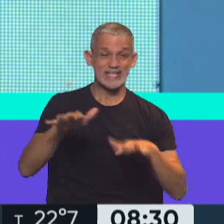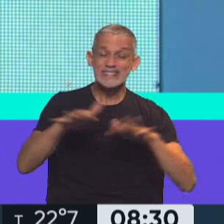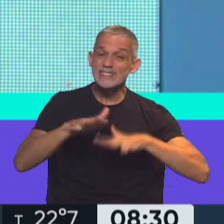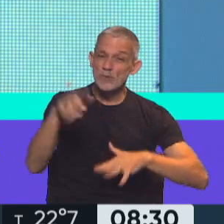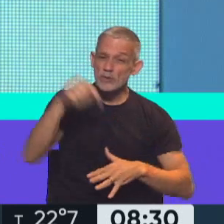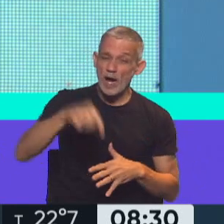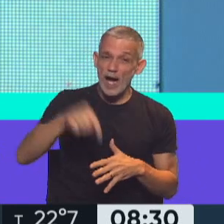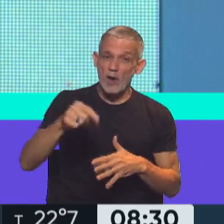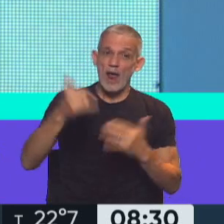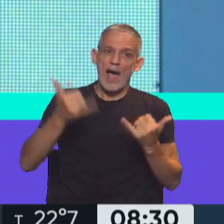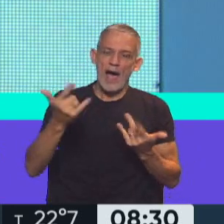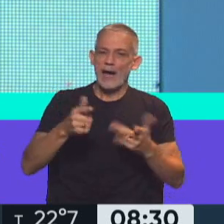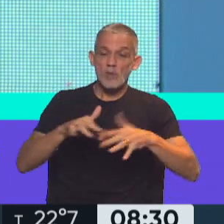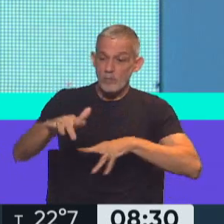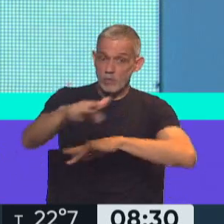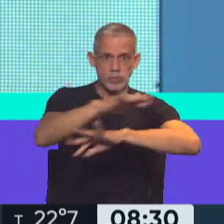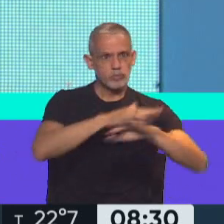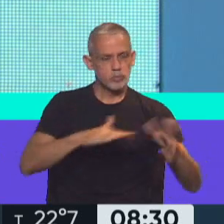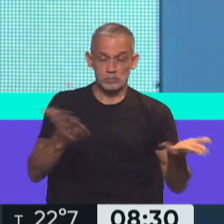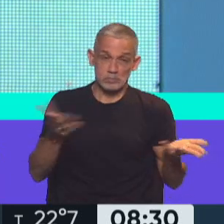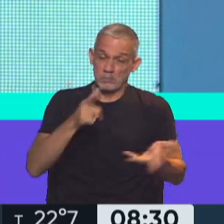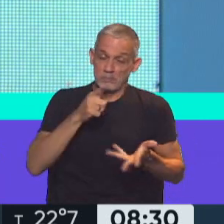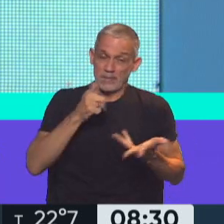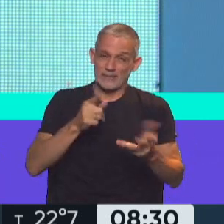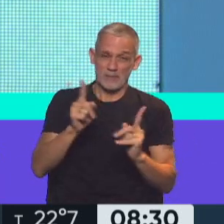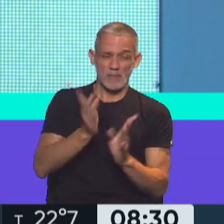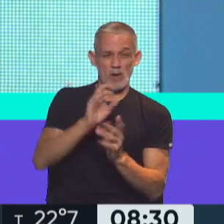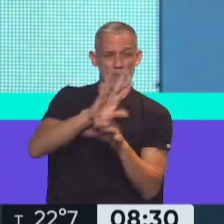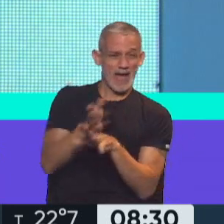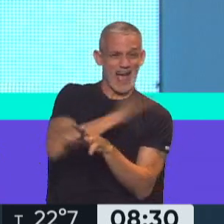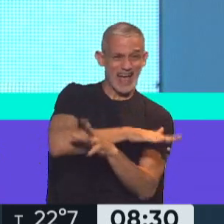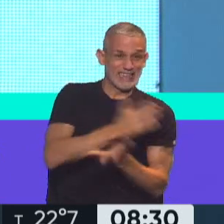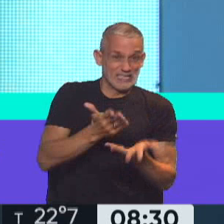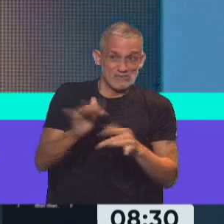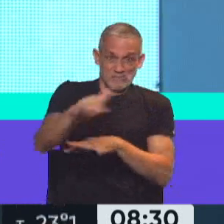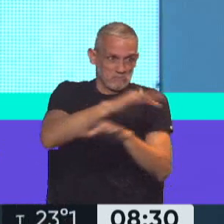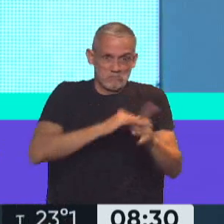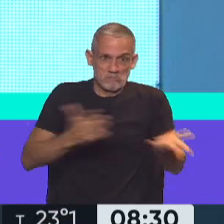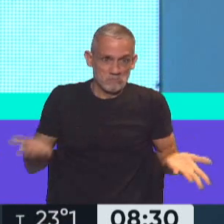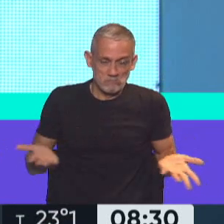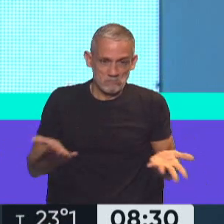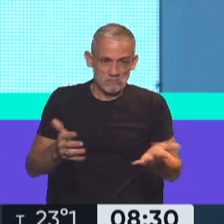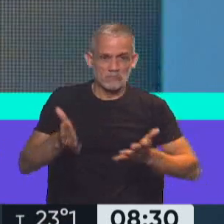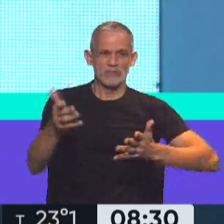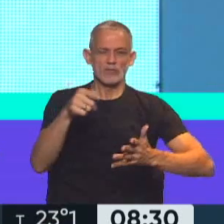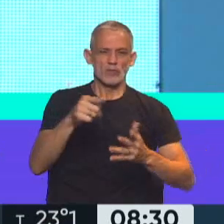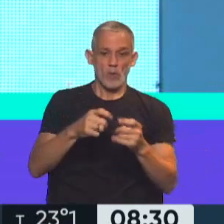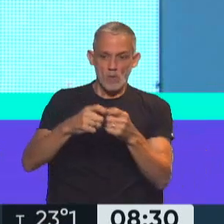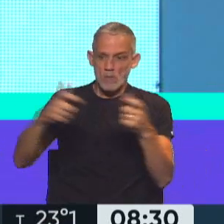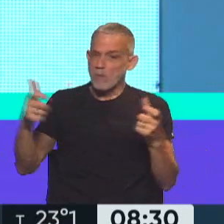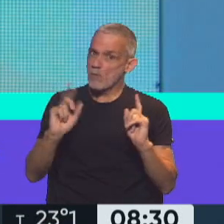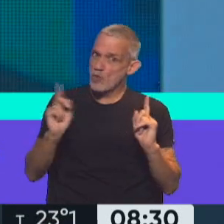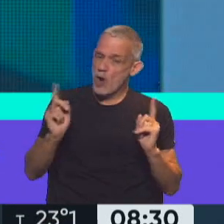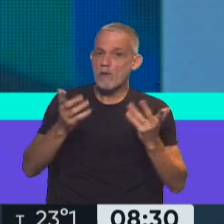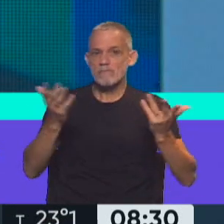situación donde tenemos una movilidad prácticamente como en la prepandemia y no tuvimos, digamos, un aumento de